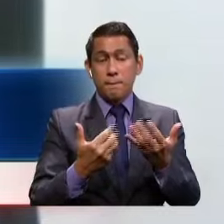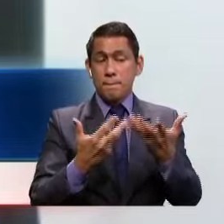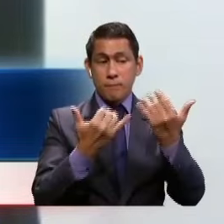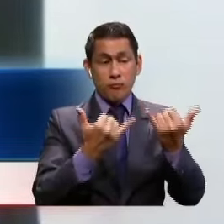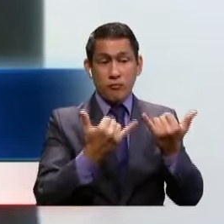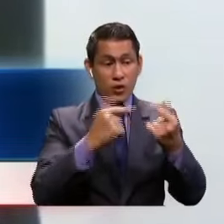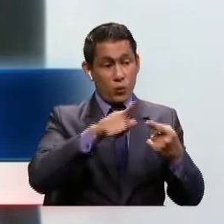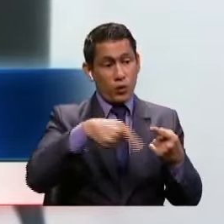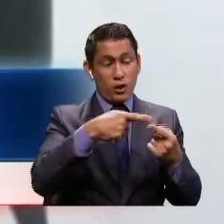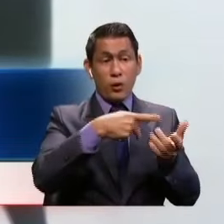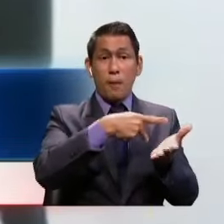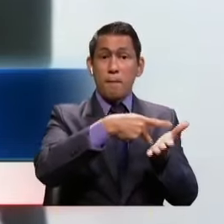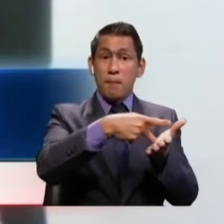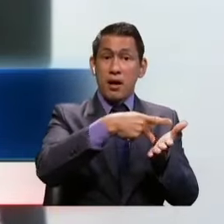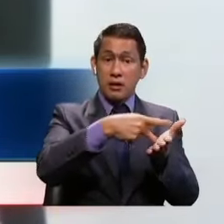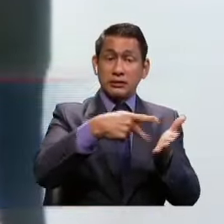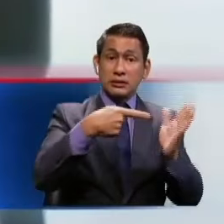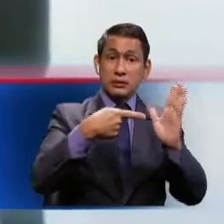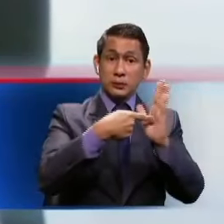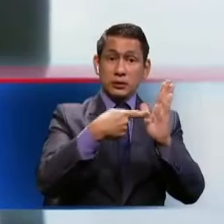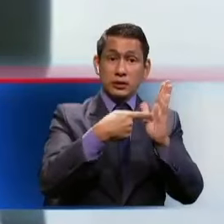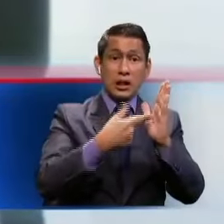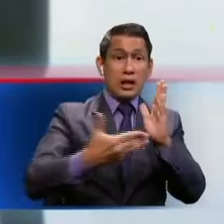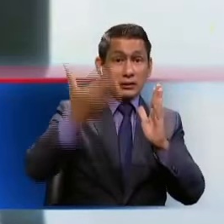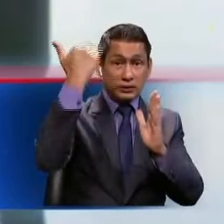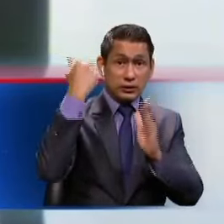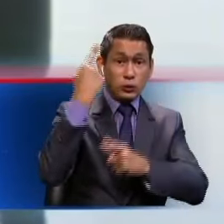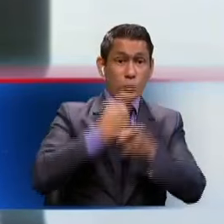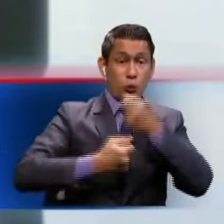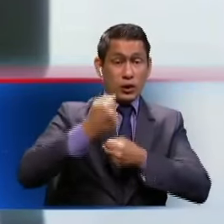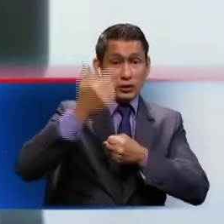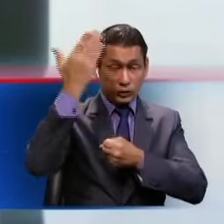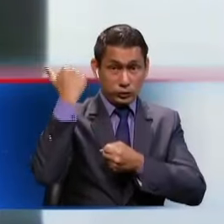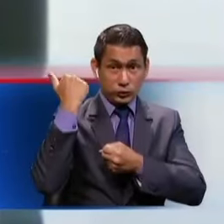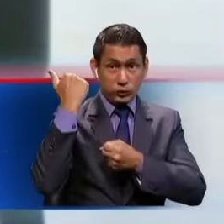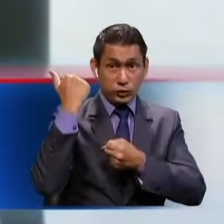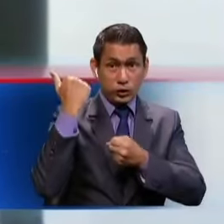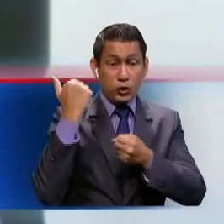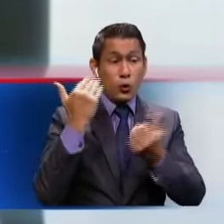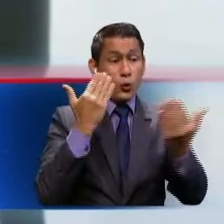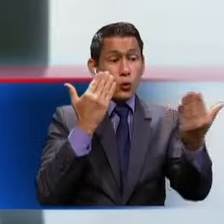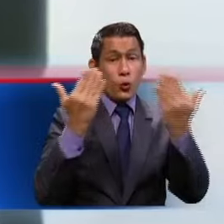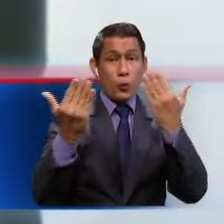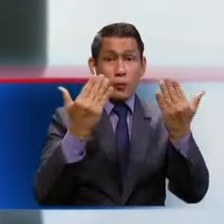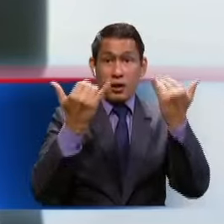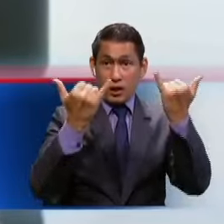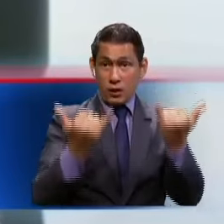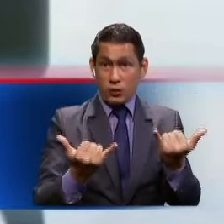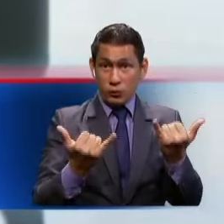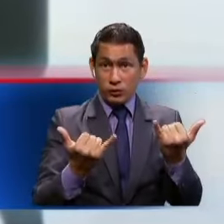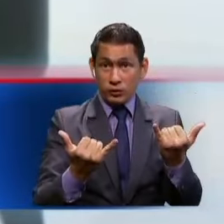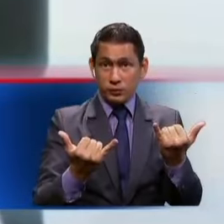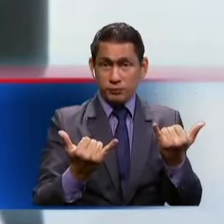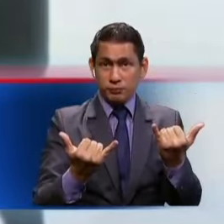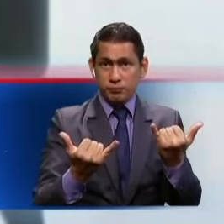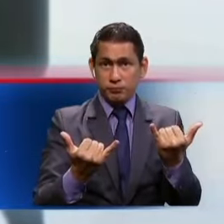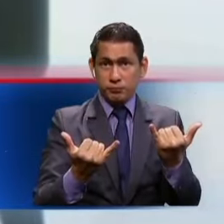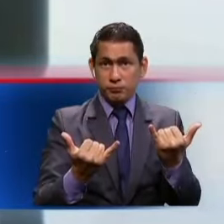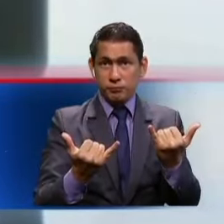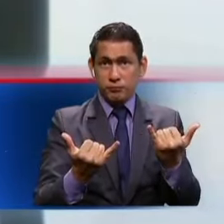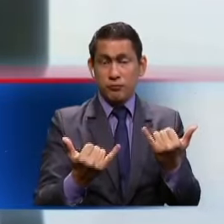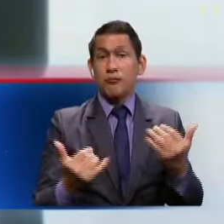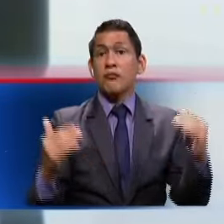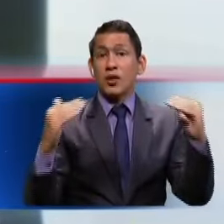declaraciones patrimoniales, al valor que yo tengo como patrimonio para verificar si es que debo o no contribuir. Lo propio sucedió con